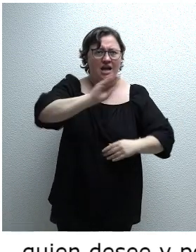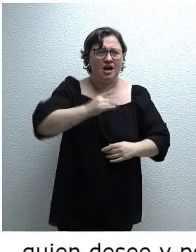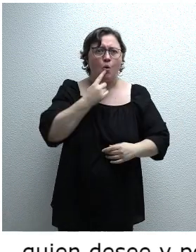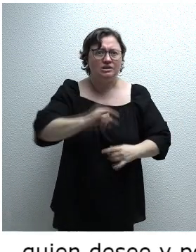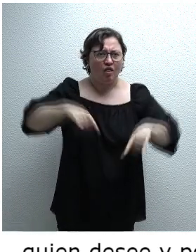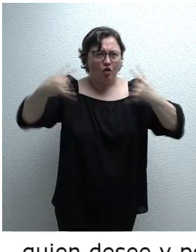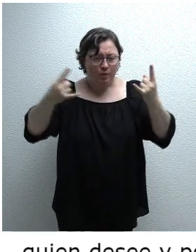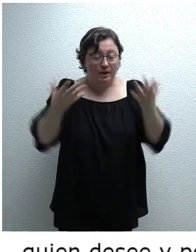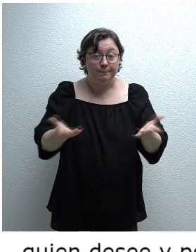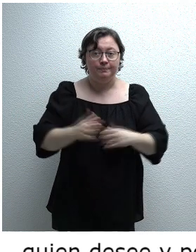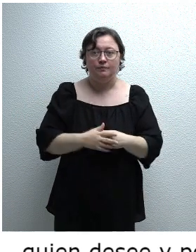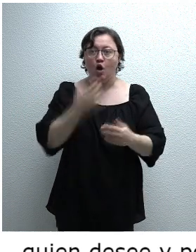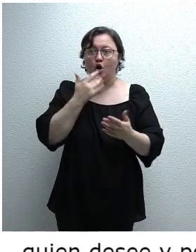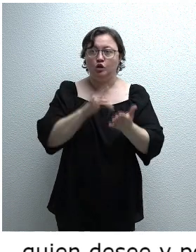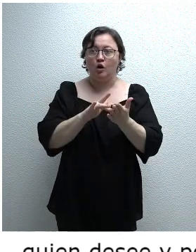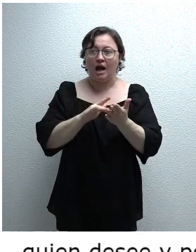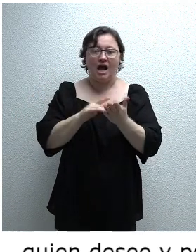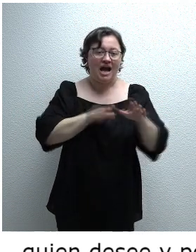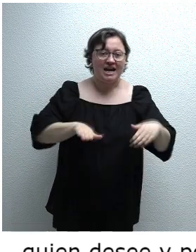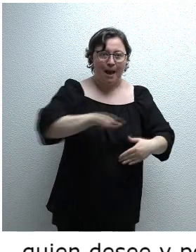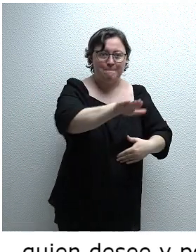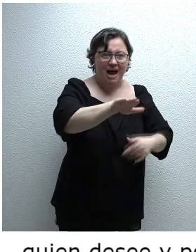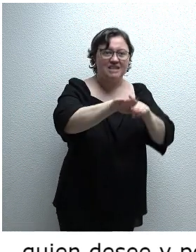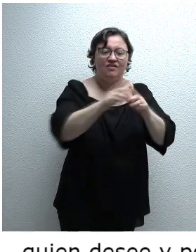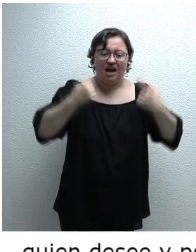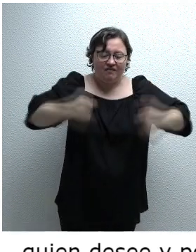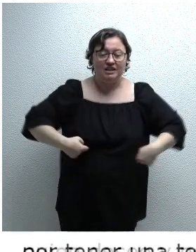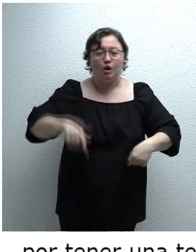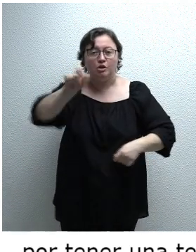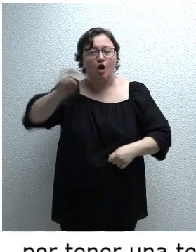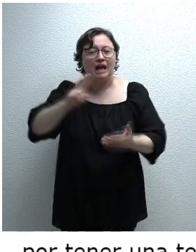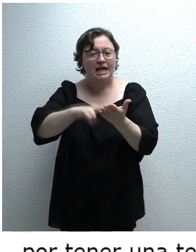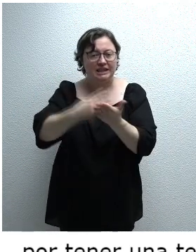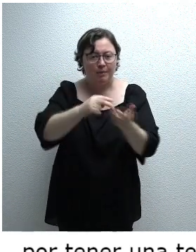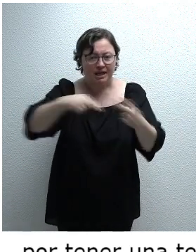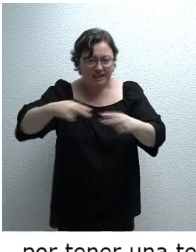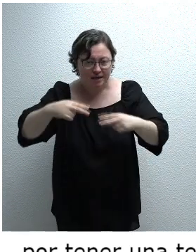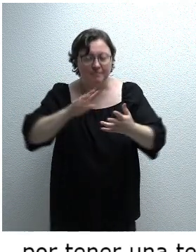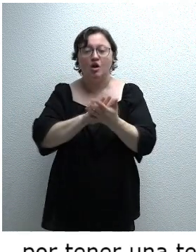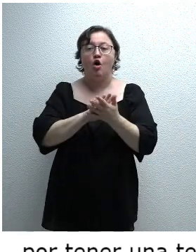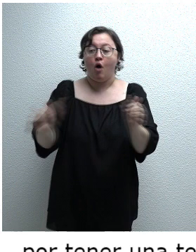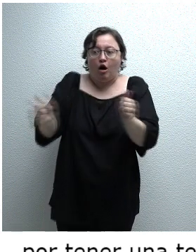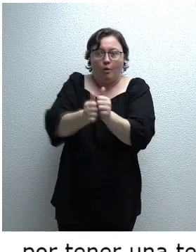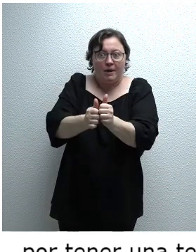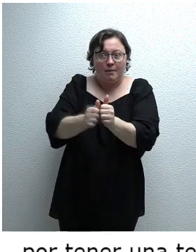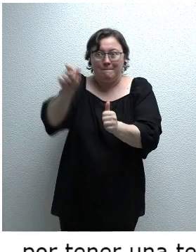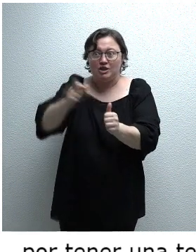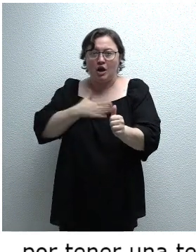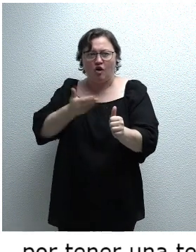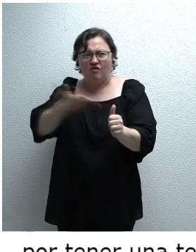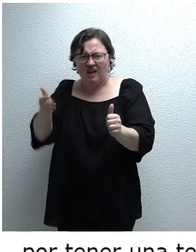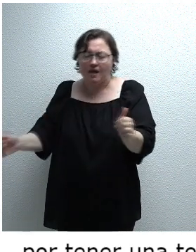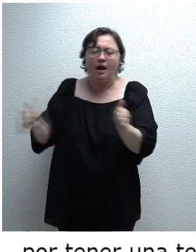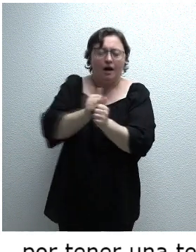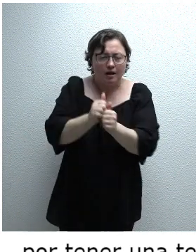comprenderlo. La rampa para cada uno, para uno podrá ser un intérprete, para otro podrá ser el acompañamiento de la persona de tu